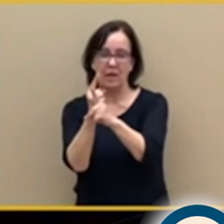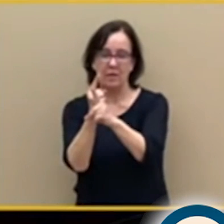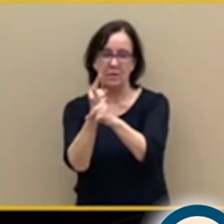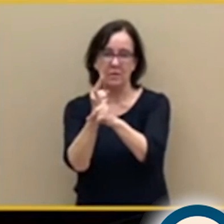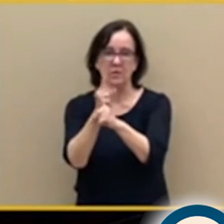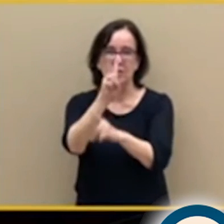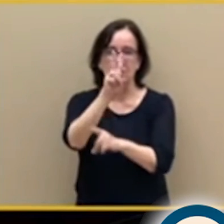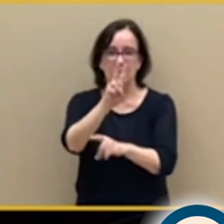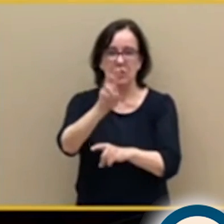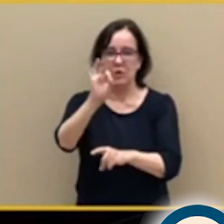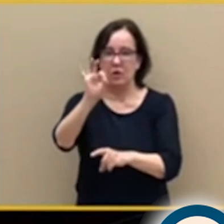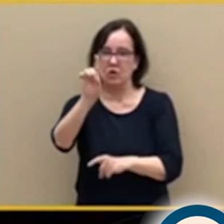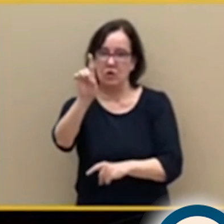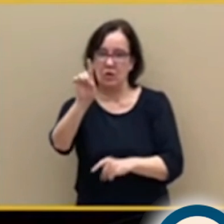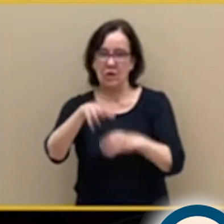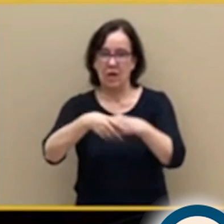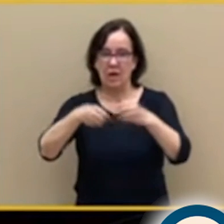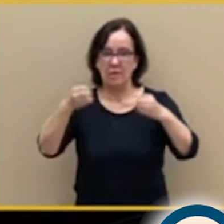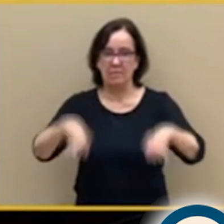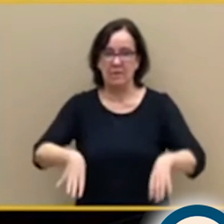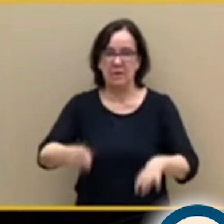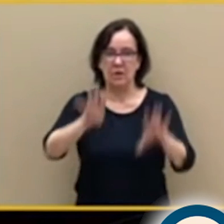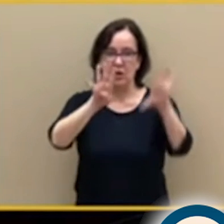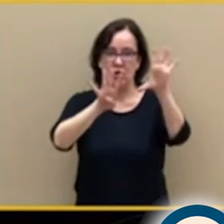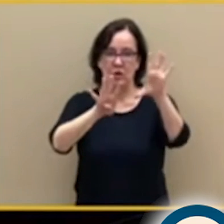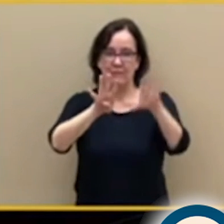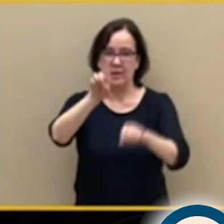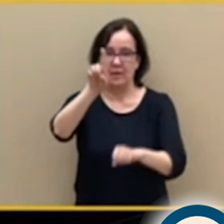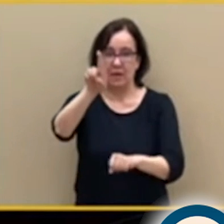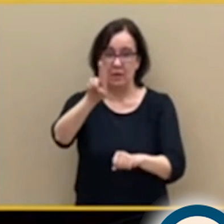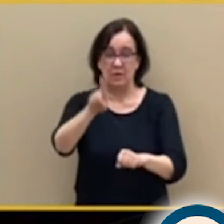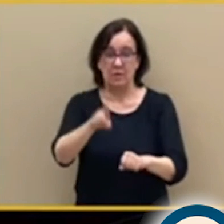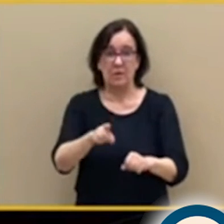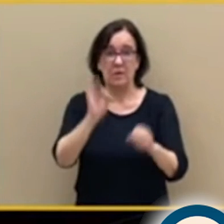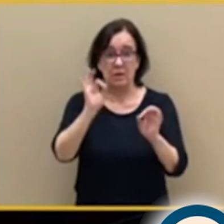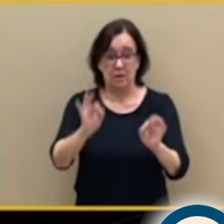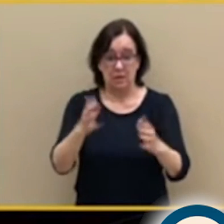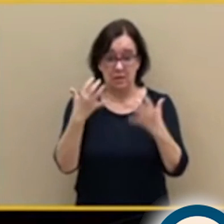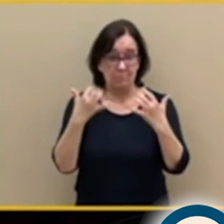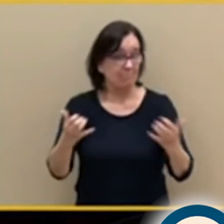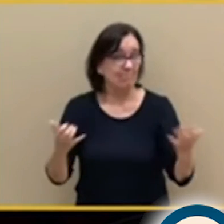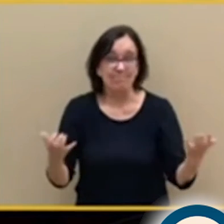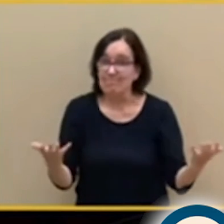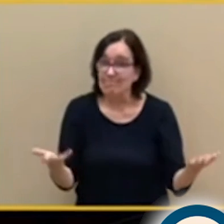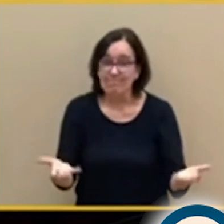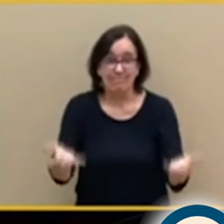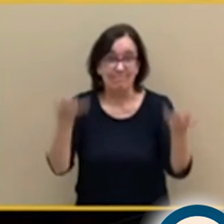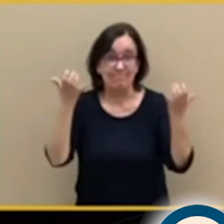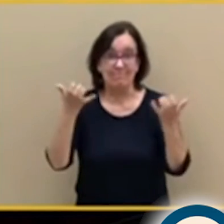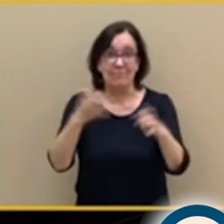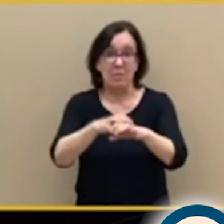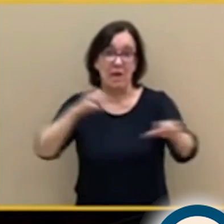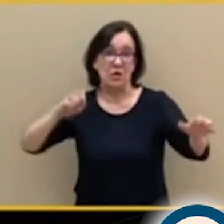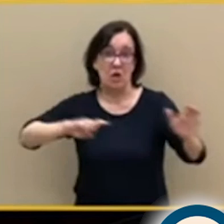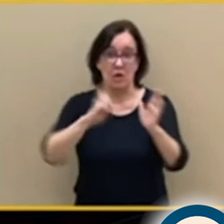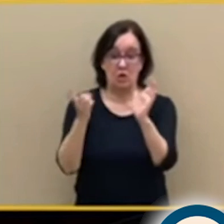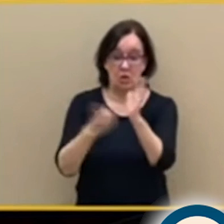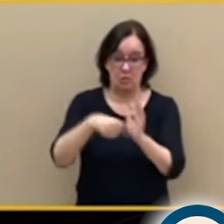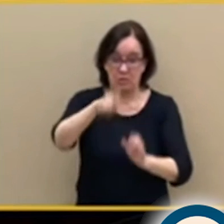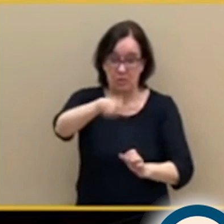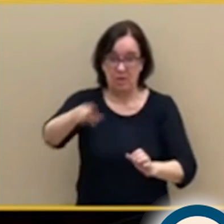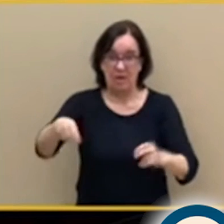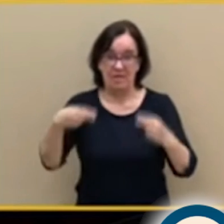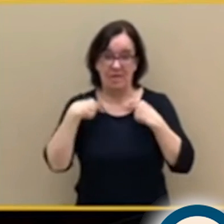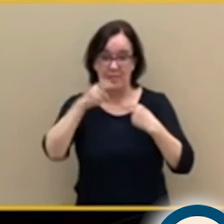91. Señorías, al no haberse obtenido la mayoría absoluta de los miembros de la Cámara, de acuerdo con los artículos 113.1